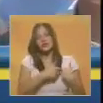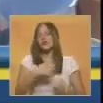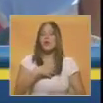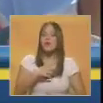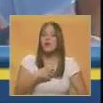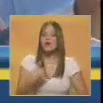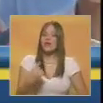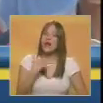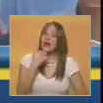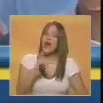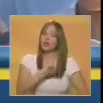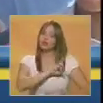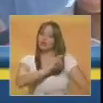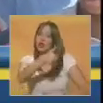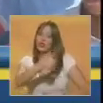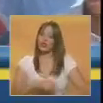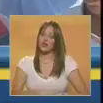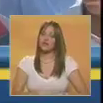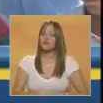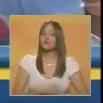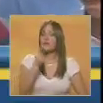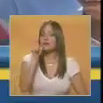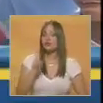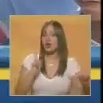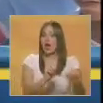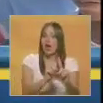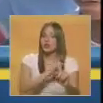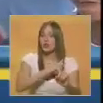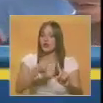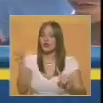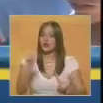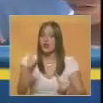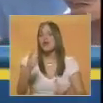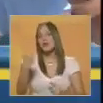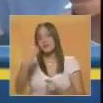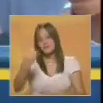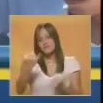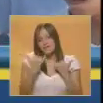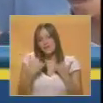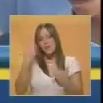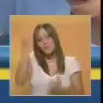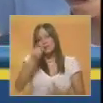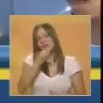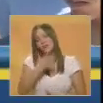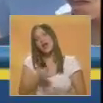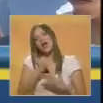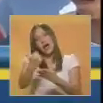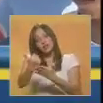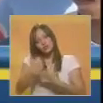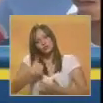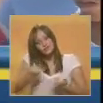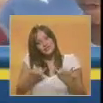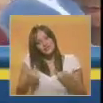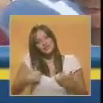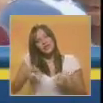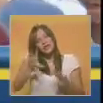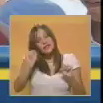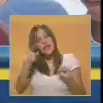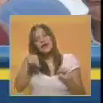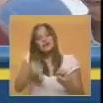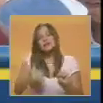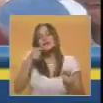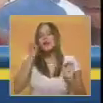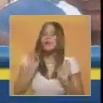haber una autoridad para cada persona. Se trata de ser conscientes, de colaborar, de entender que aquí estamos para